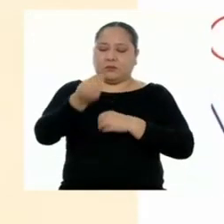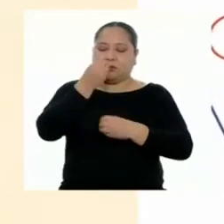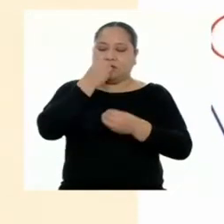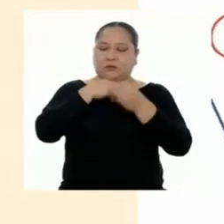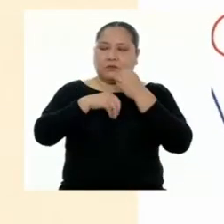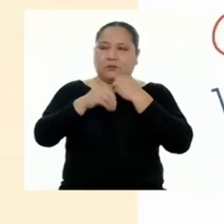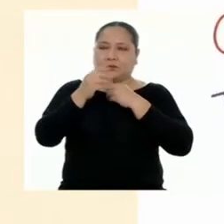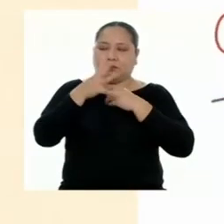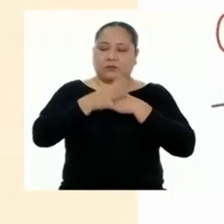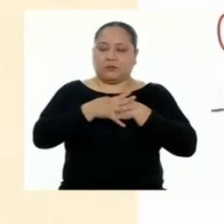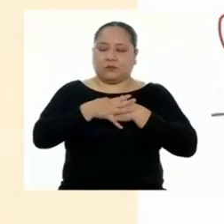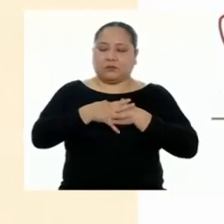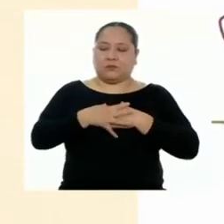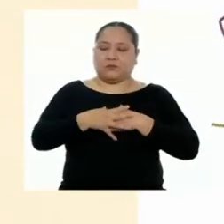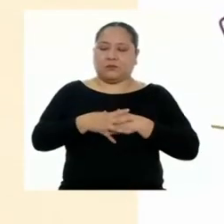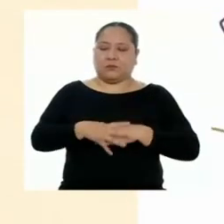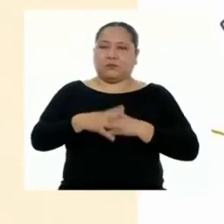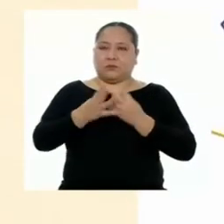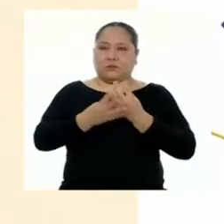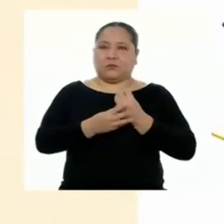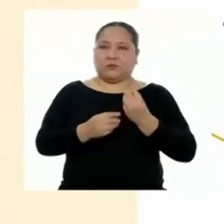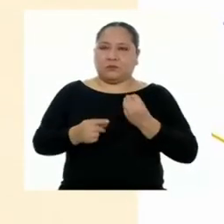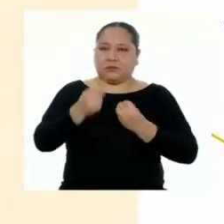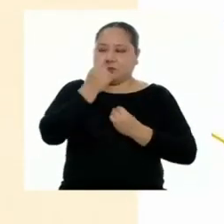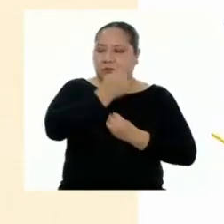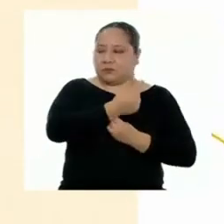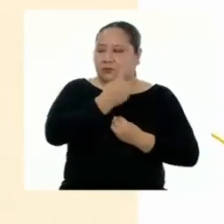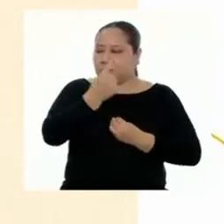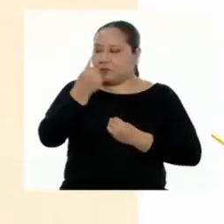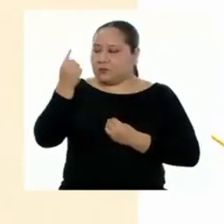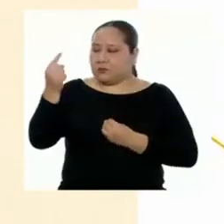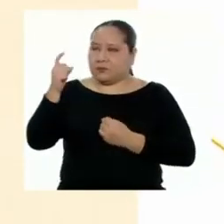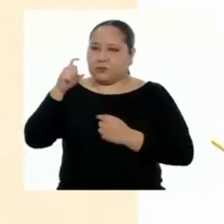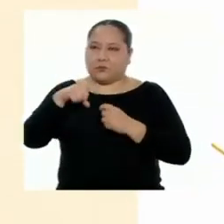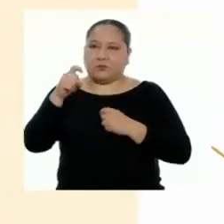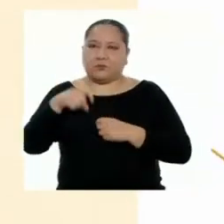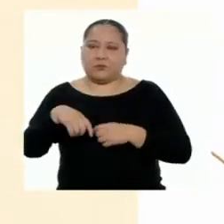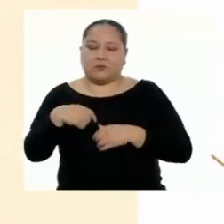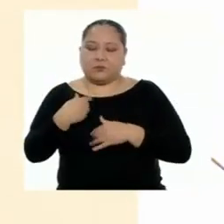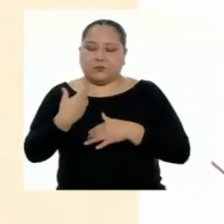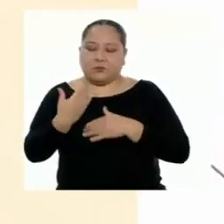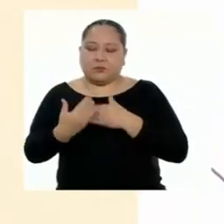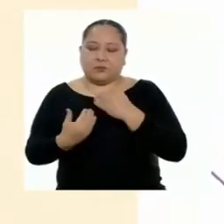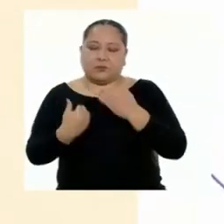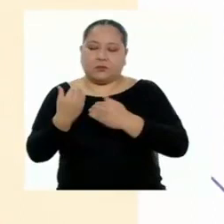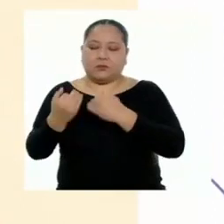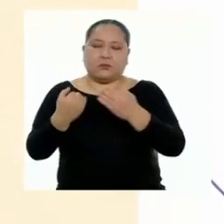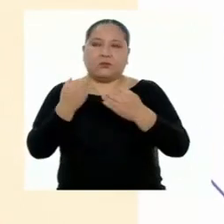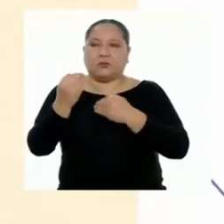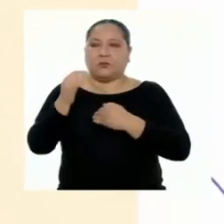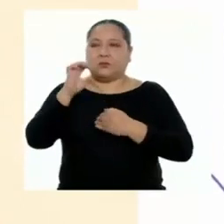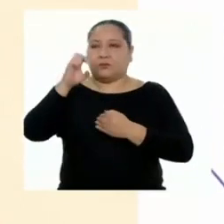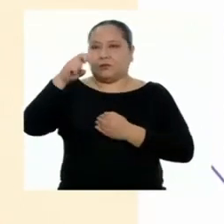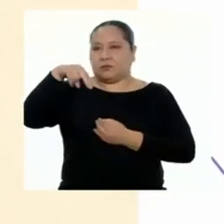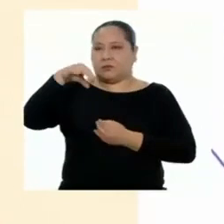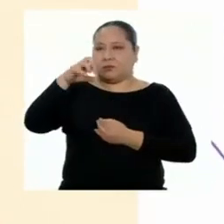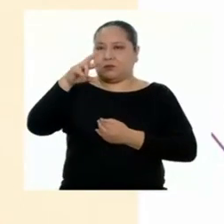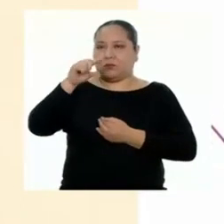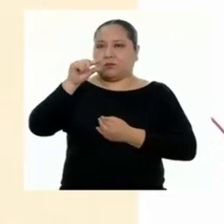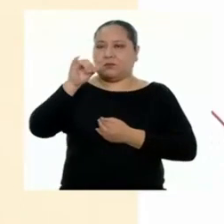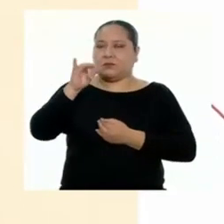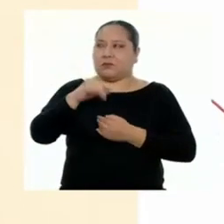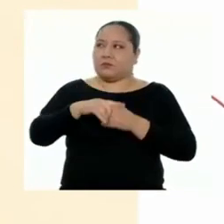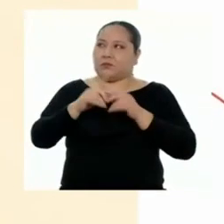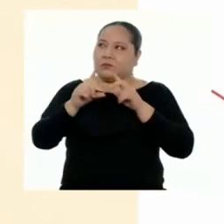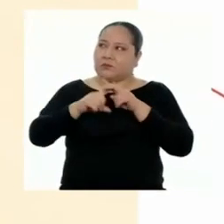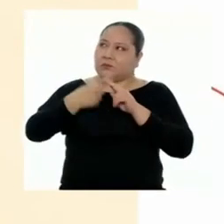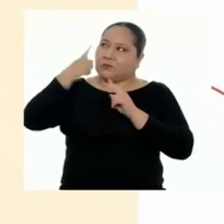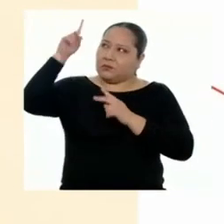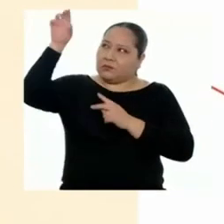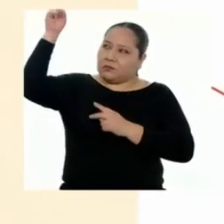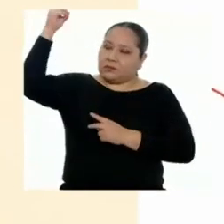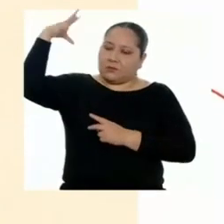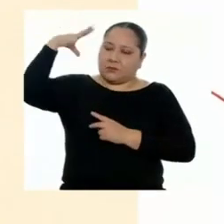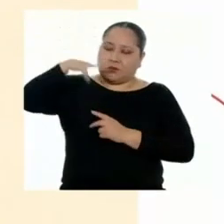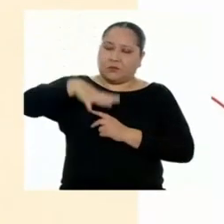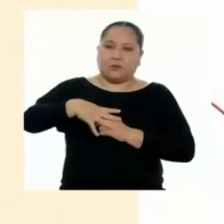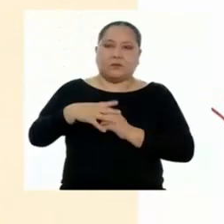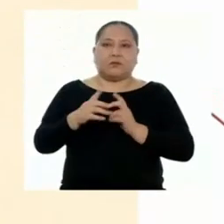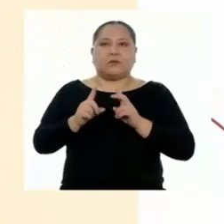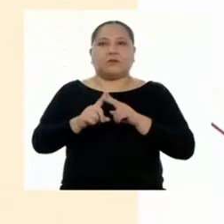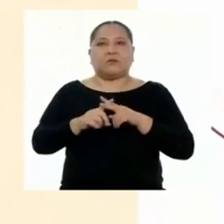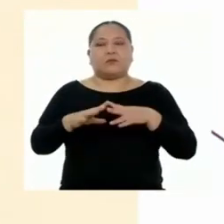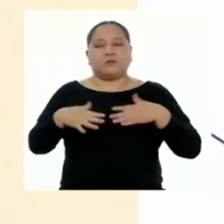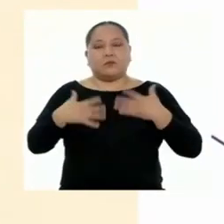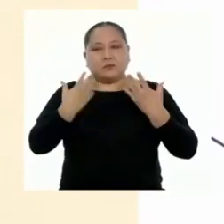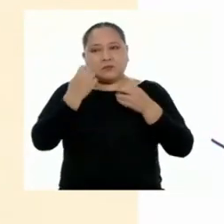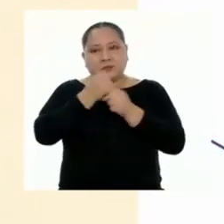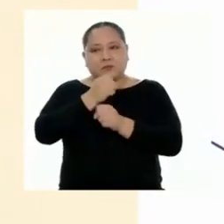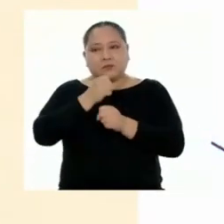Eso significa que cada ecosistema necesita un suministro constante de energía que proviene del sol para poder funcionar y permitir